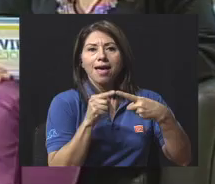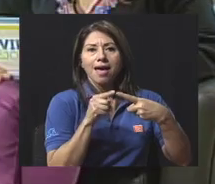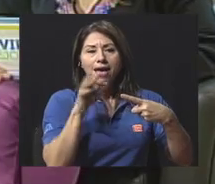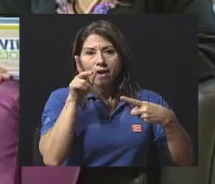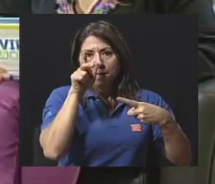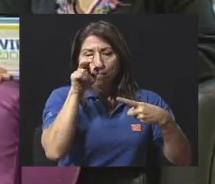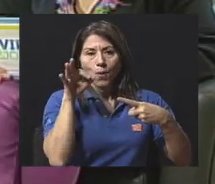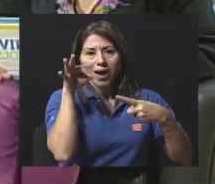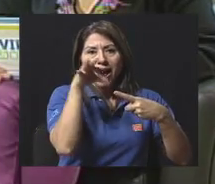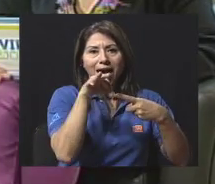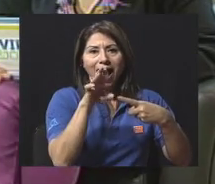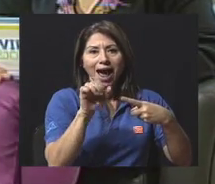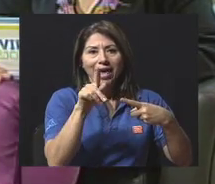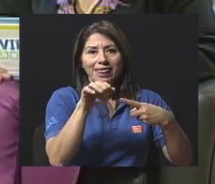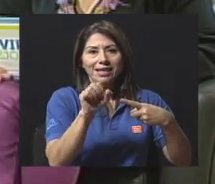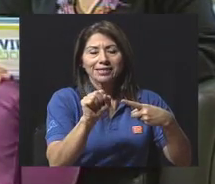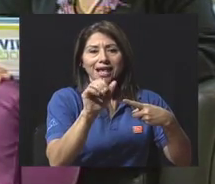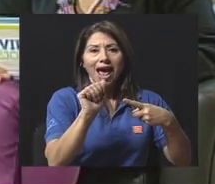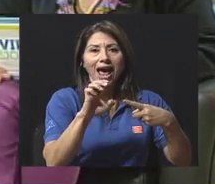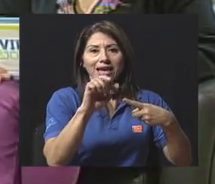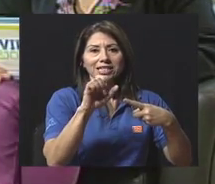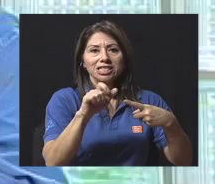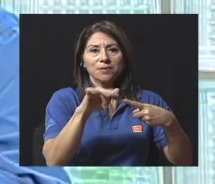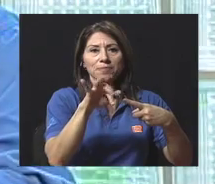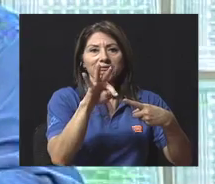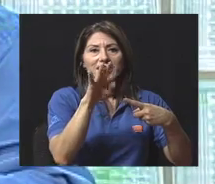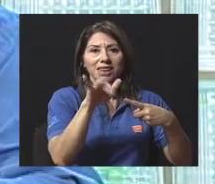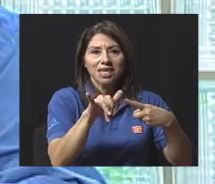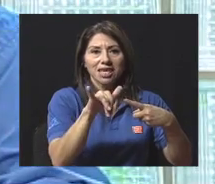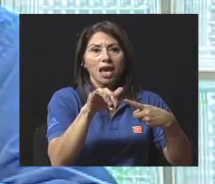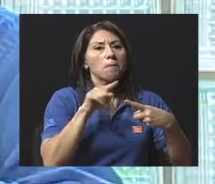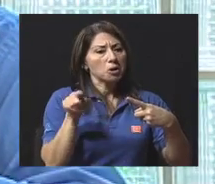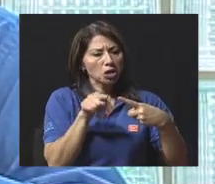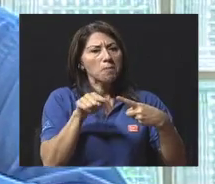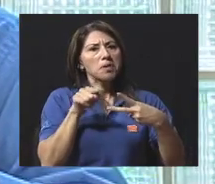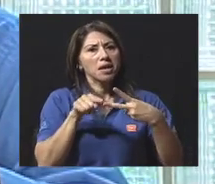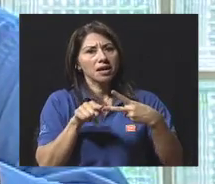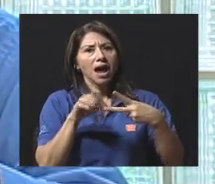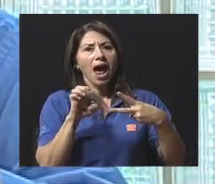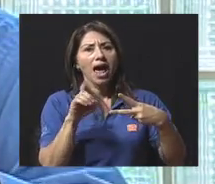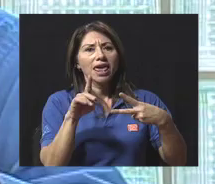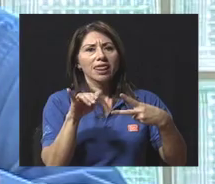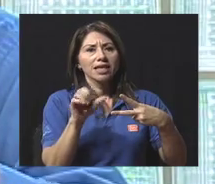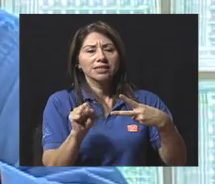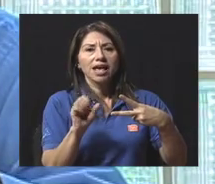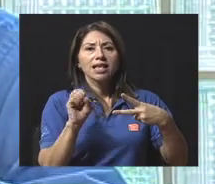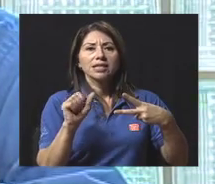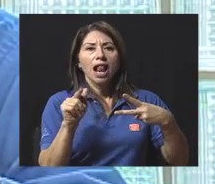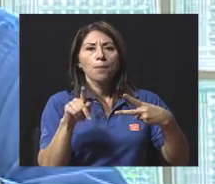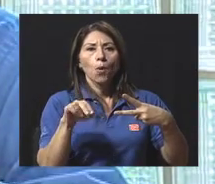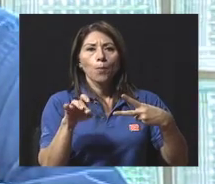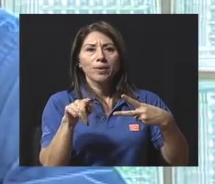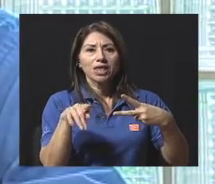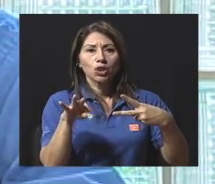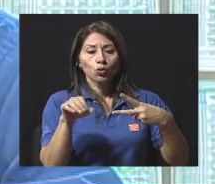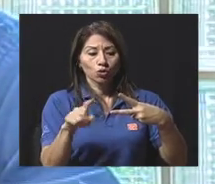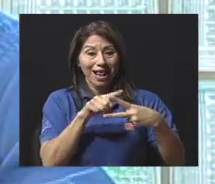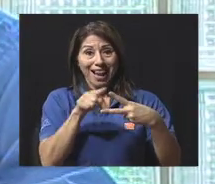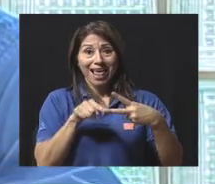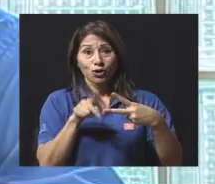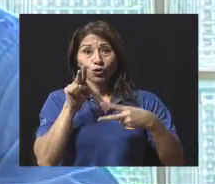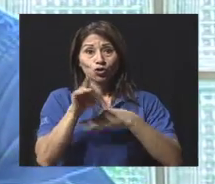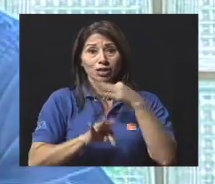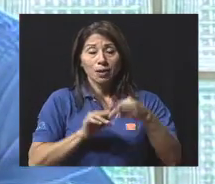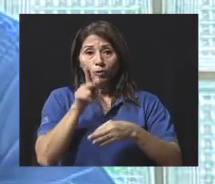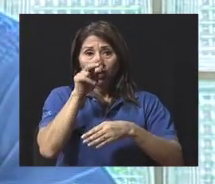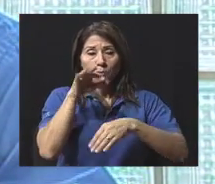pero también tiene mucha afinidad por el ad albopictus entonces las dos especies se comportan como excelentes diseminador del